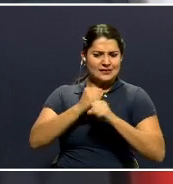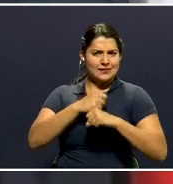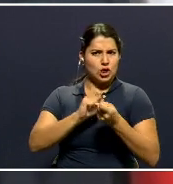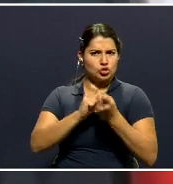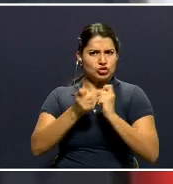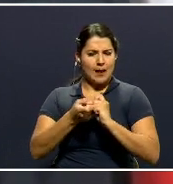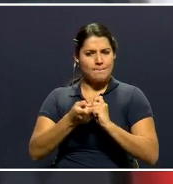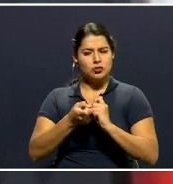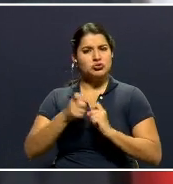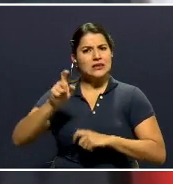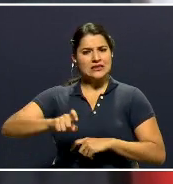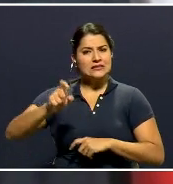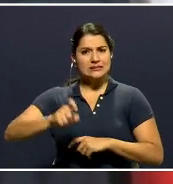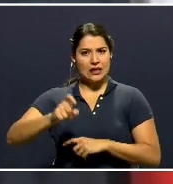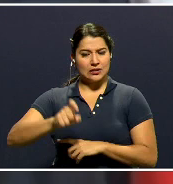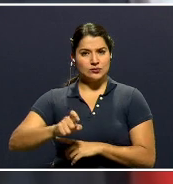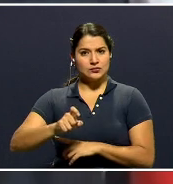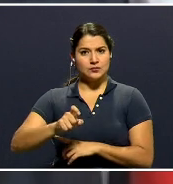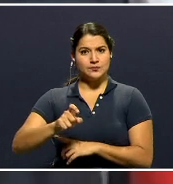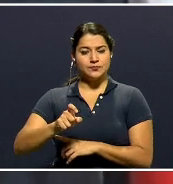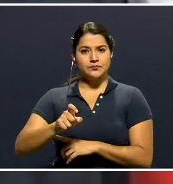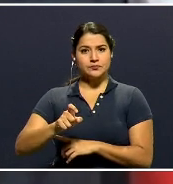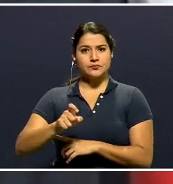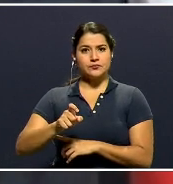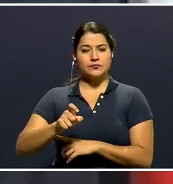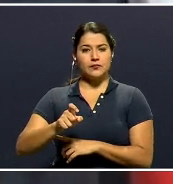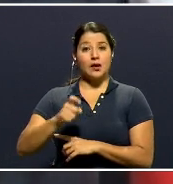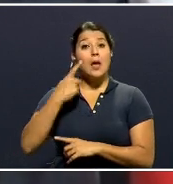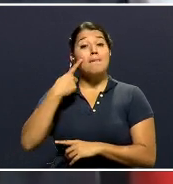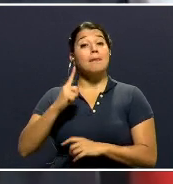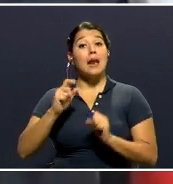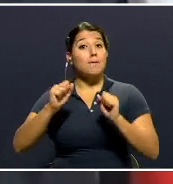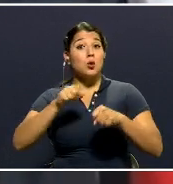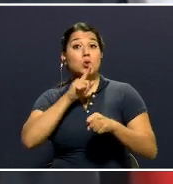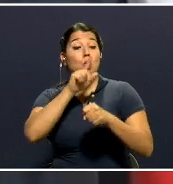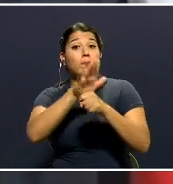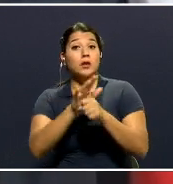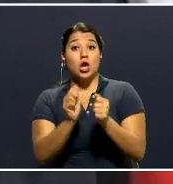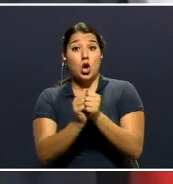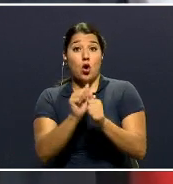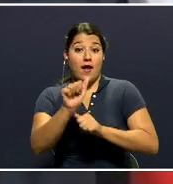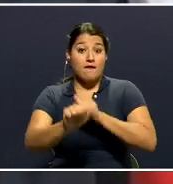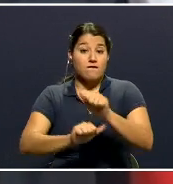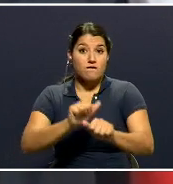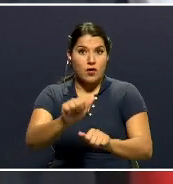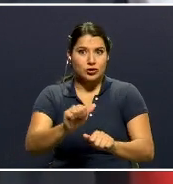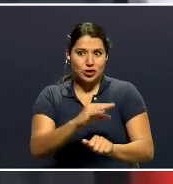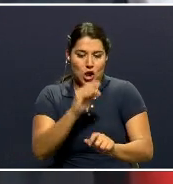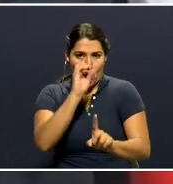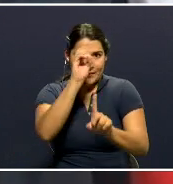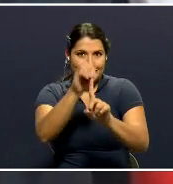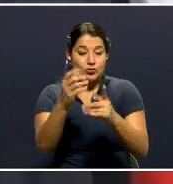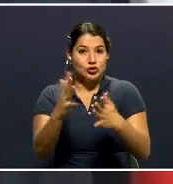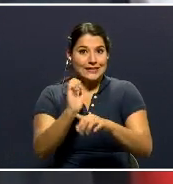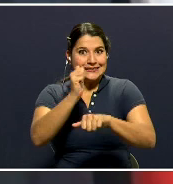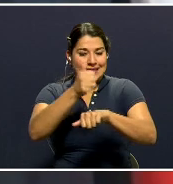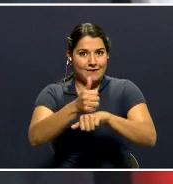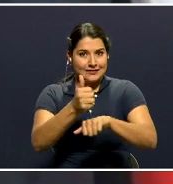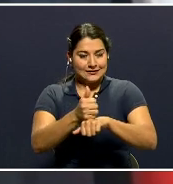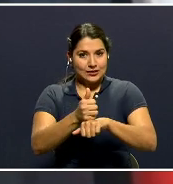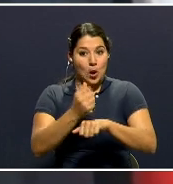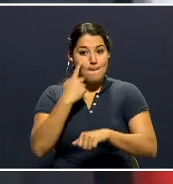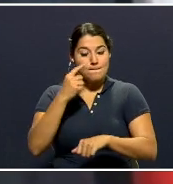necesarias precisamente para cumplir con el esfuerzo y el propósito de